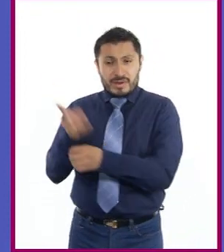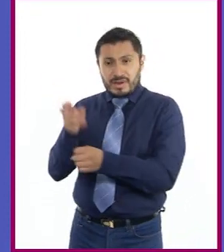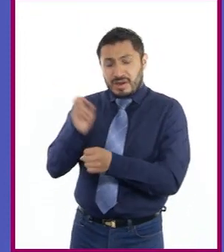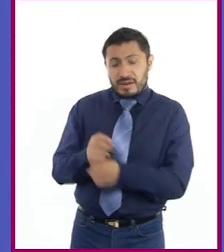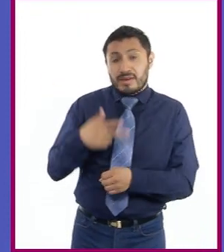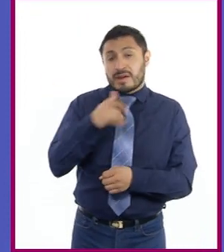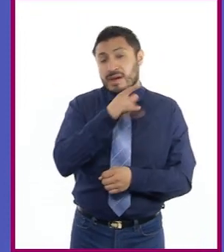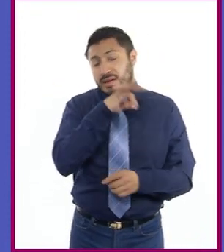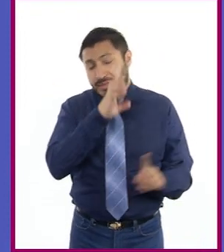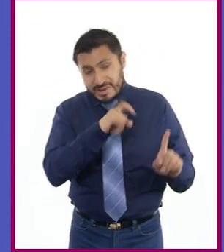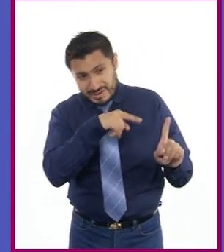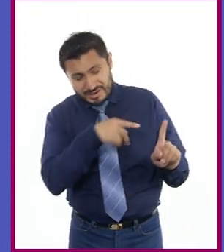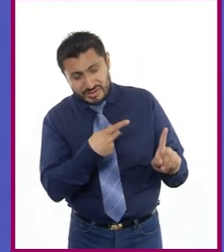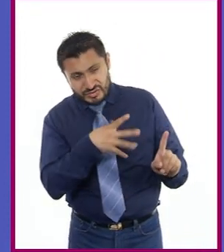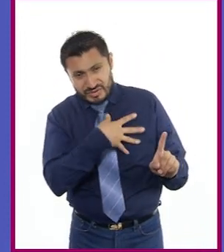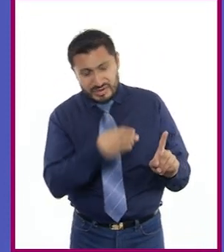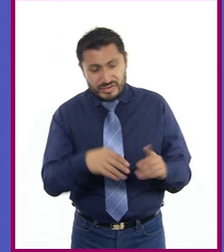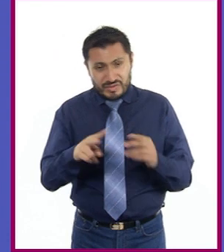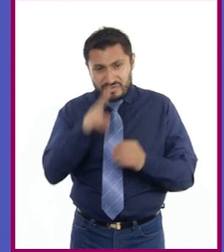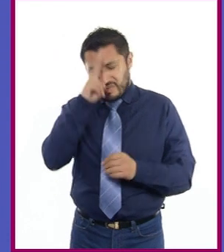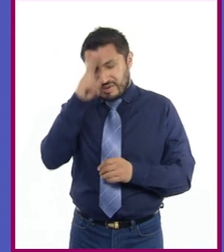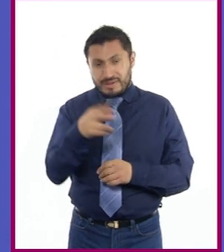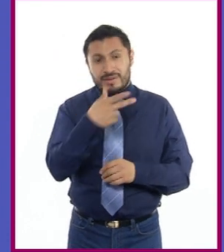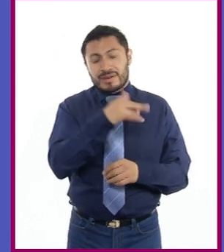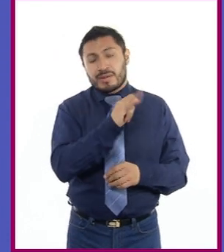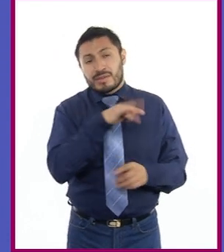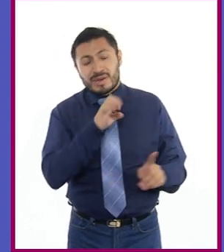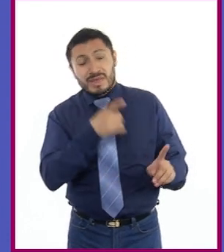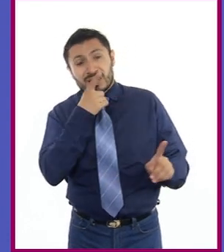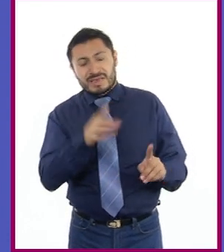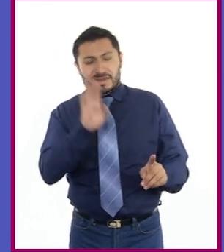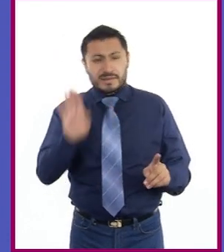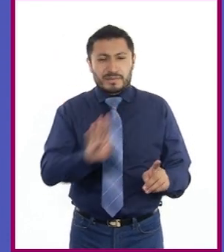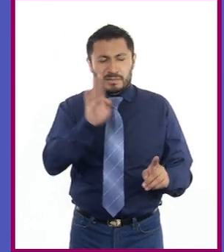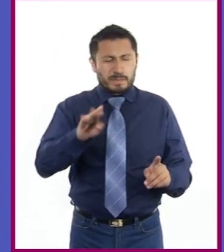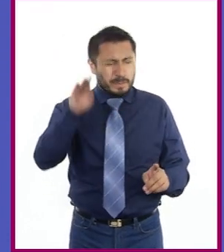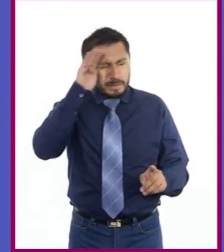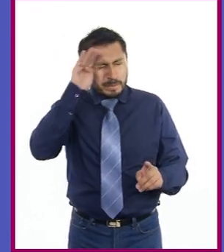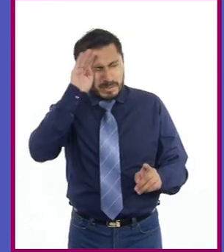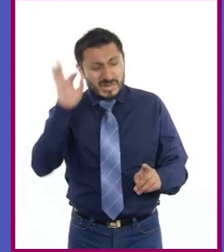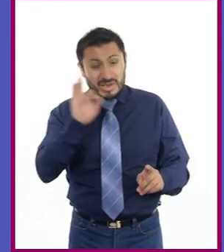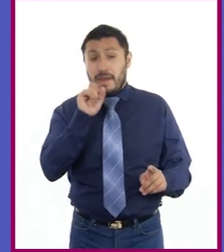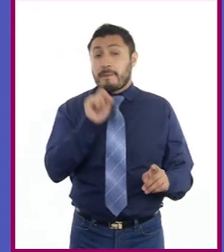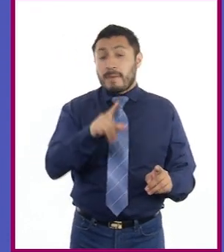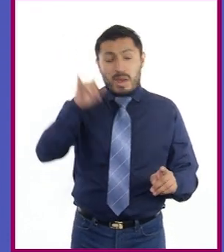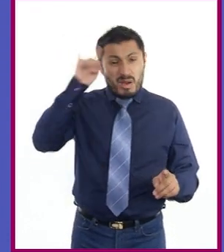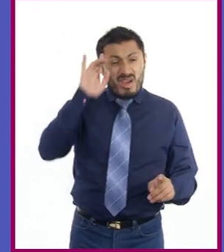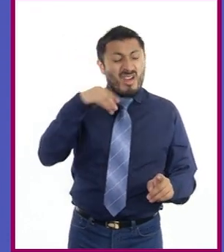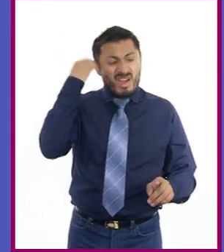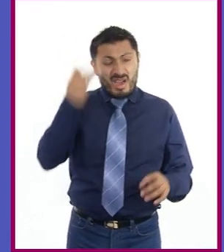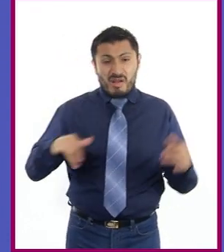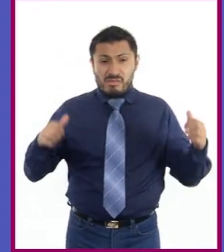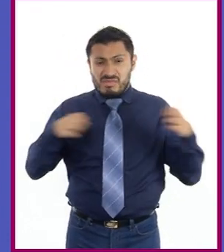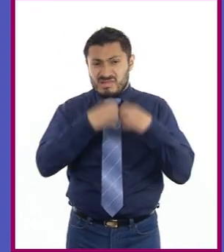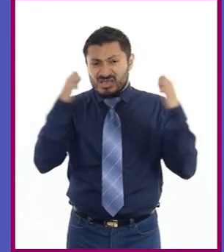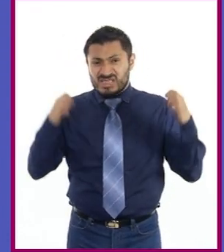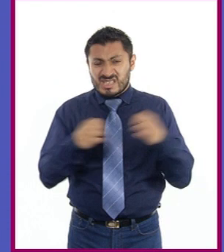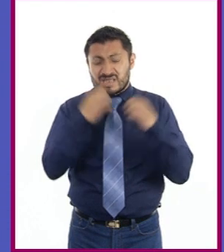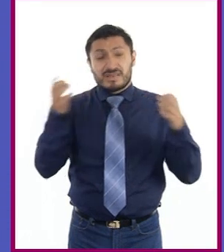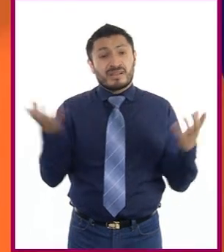vengarlo. Hamlet especula que el espectro podría ser el mismo demonio que quiere engañarlo y hacerlo